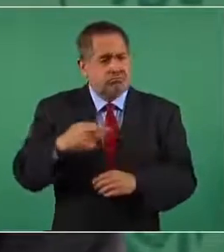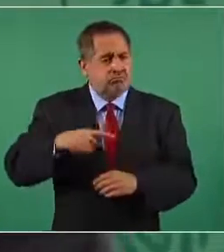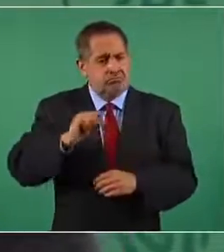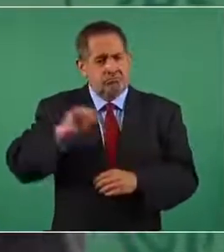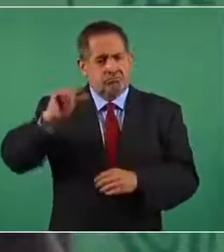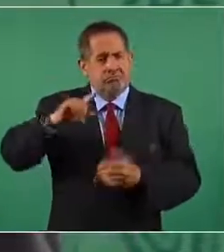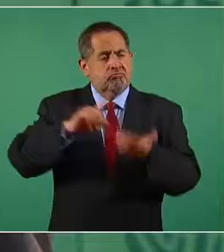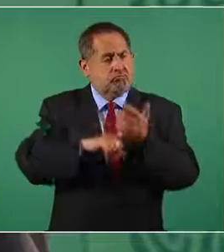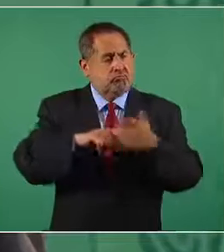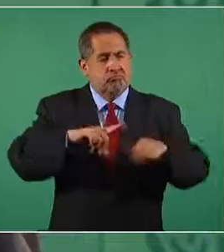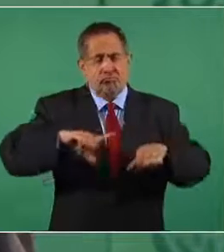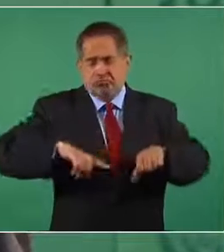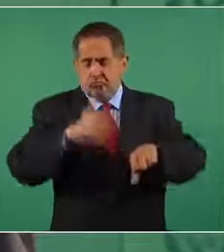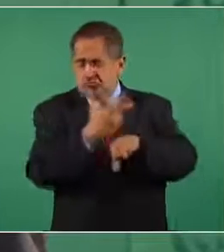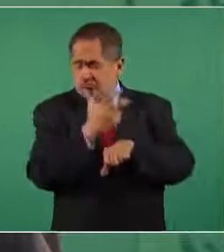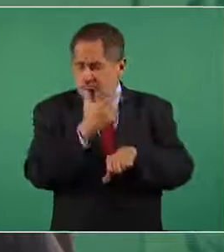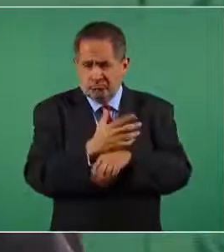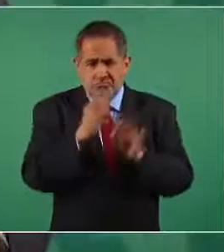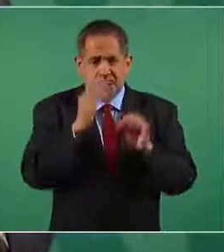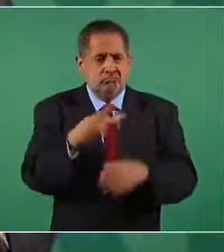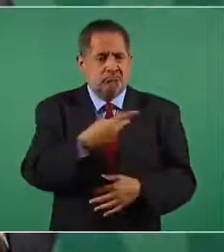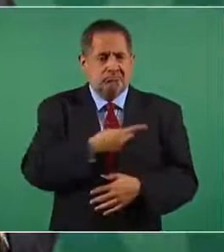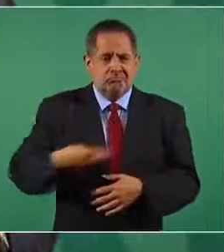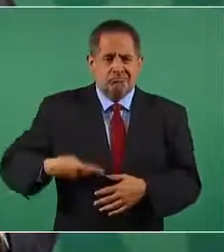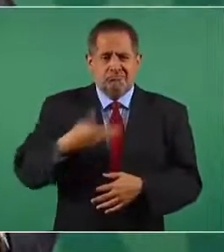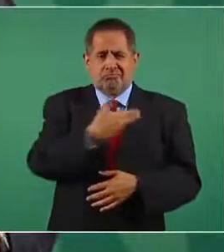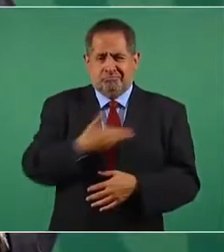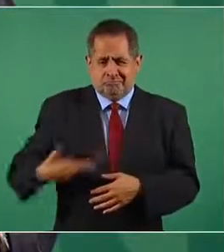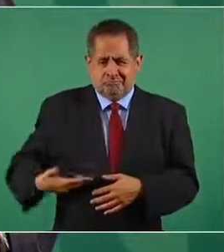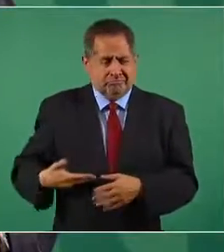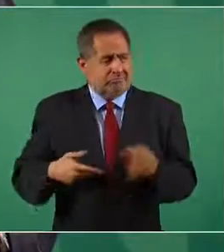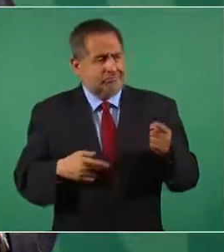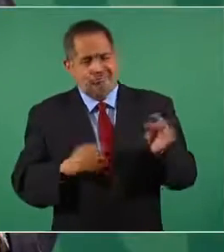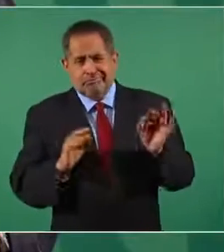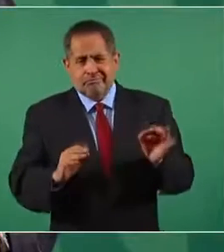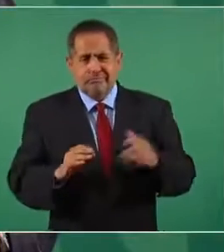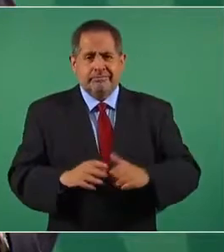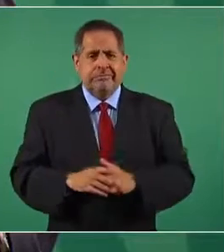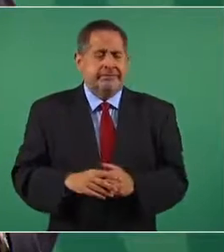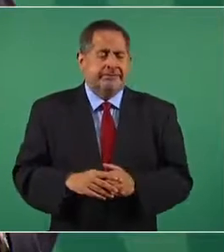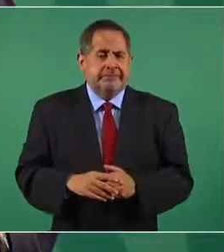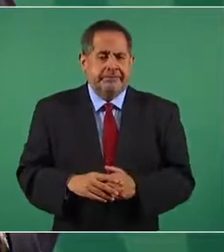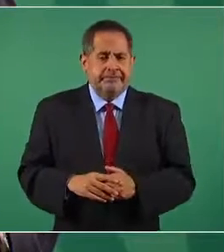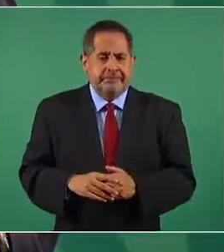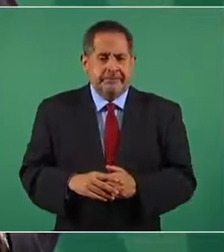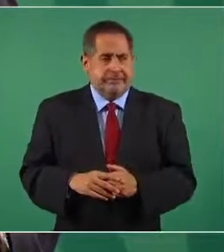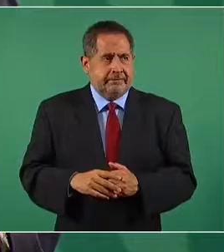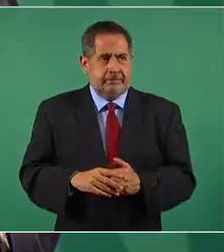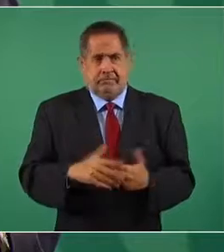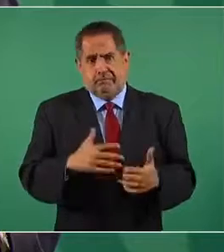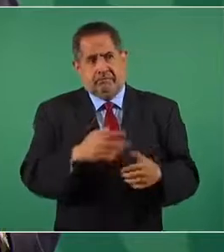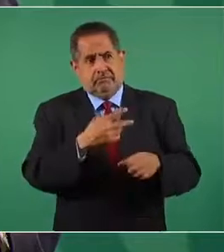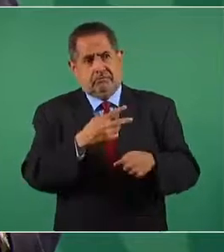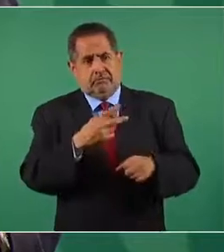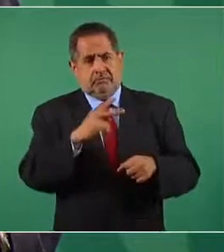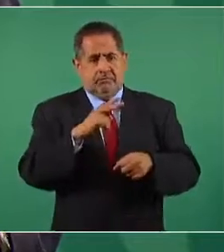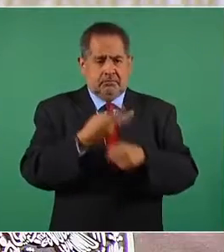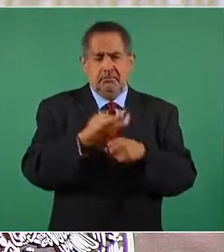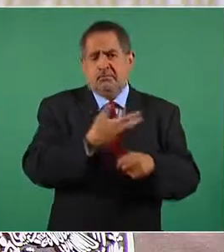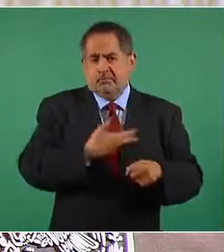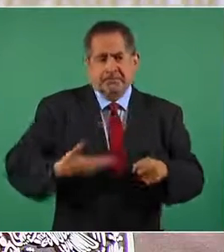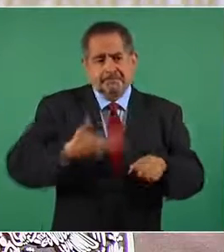funcionaria del gobierno de Estados Unidos, vicepresidenta de Estados Unidos,